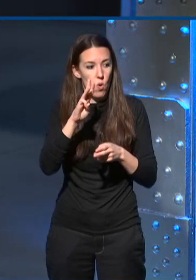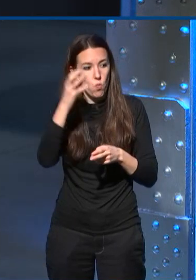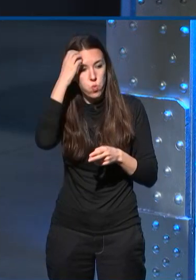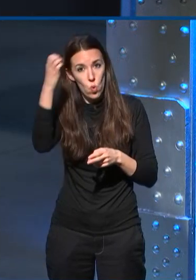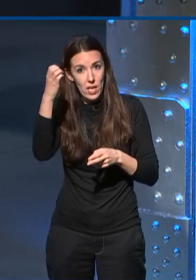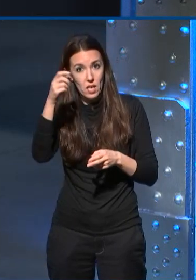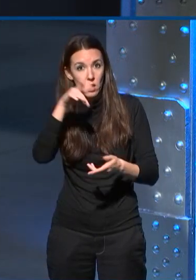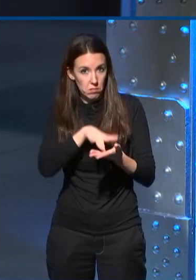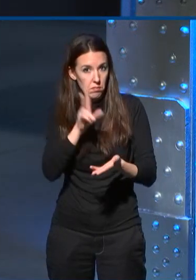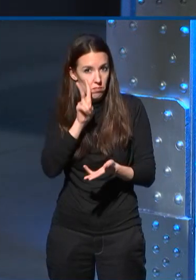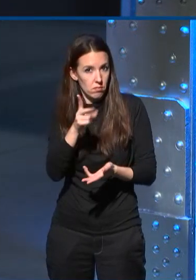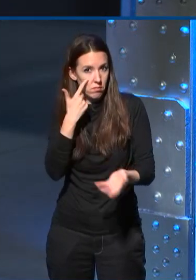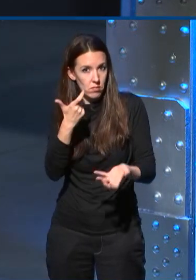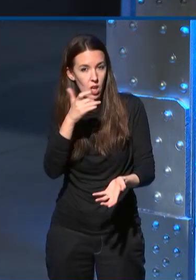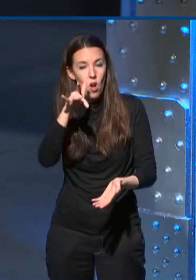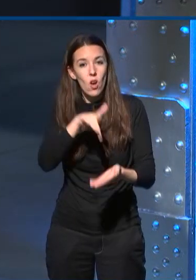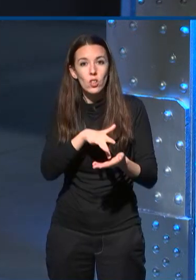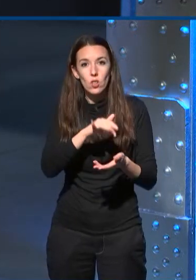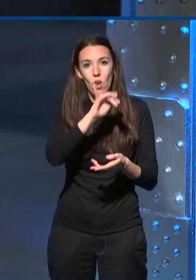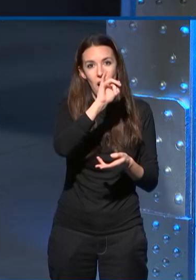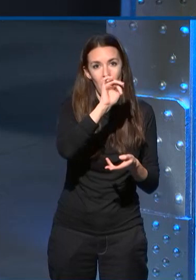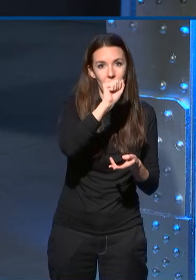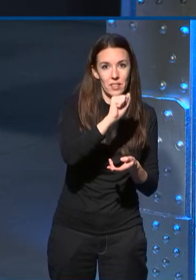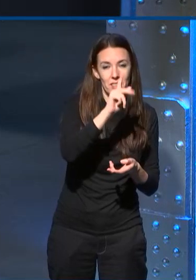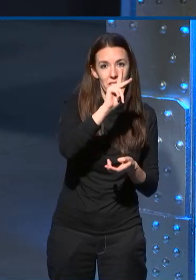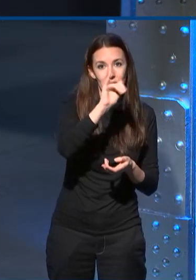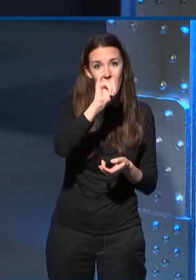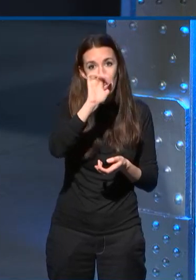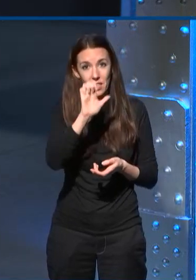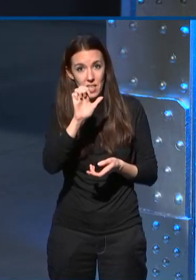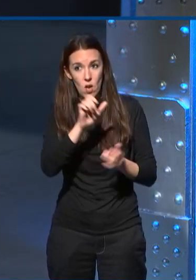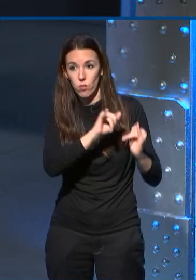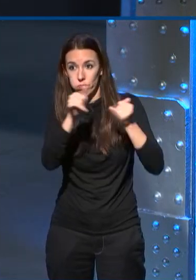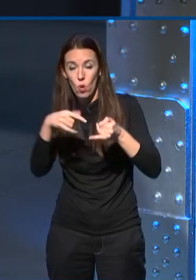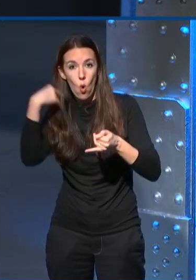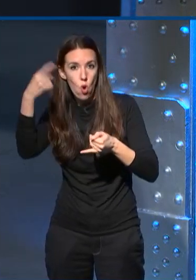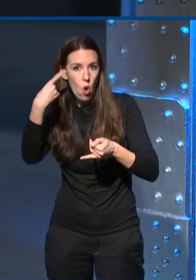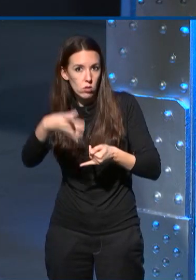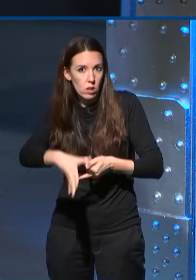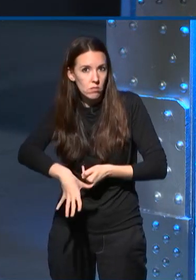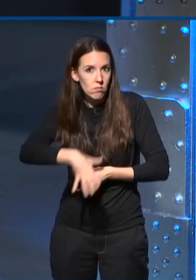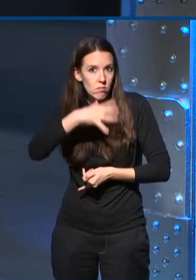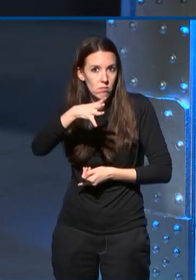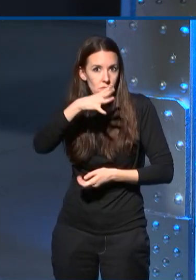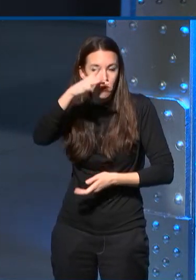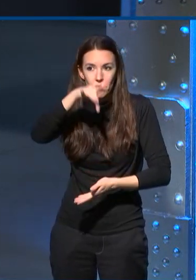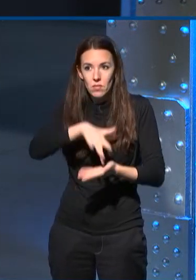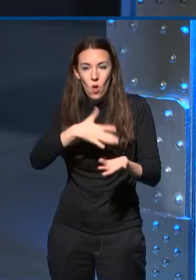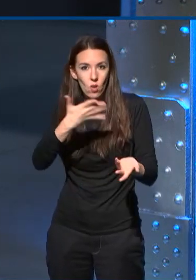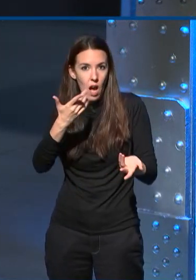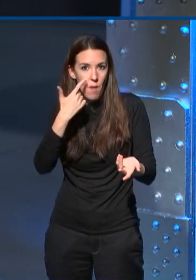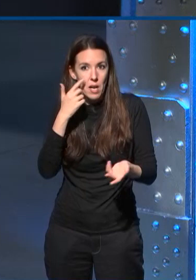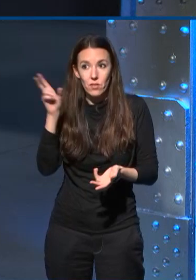Queen, pues cuando llega Jackie Kennedy a Londres, pues es una cosa espectacular. Viene de Francia además